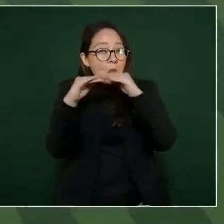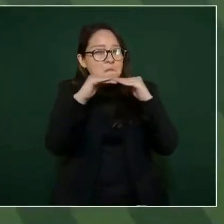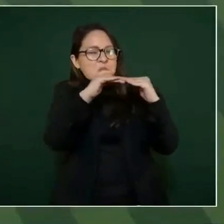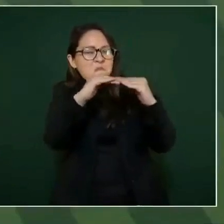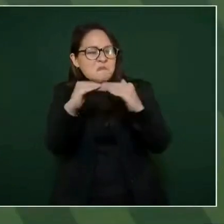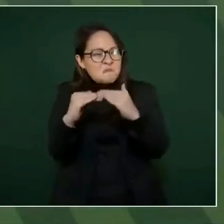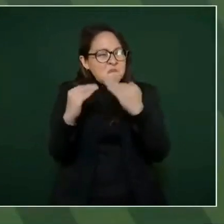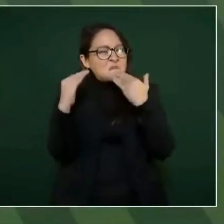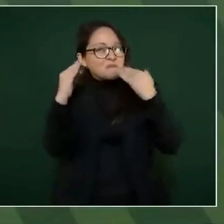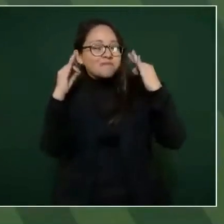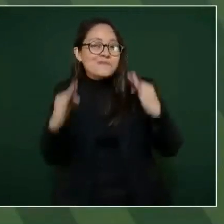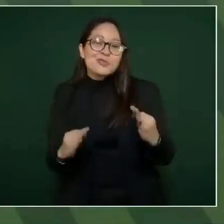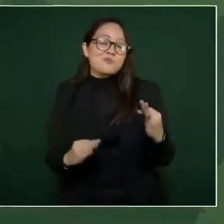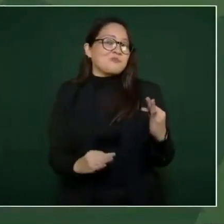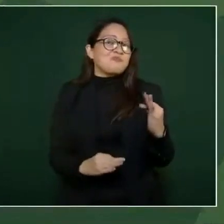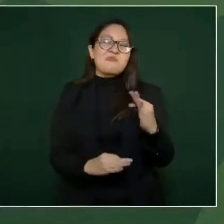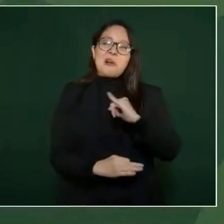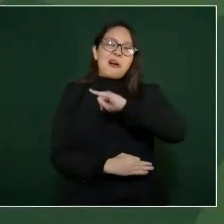Estamos empezando.